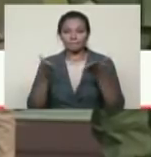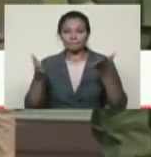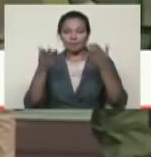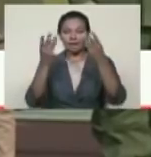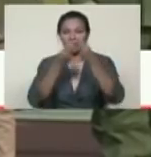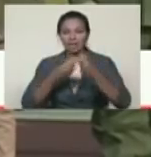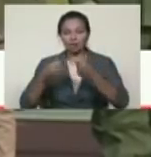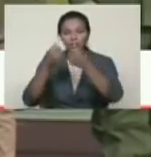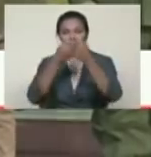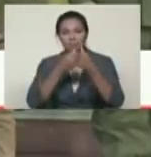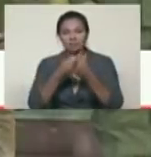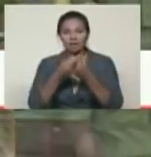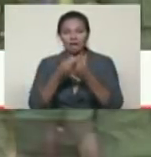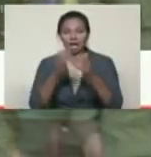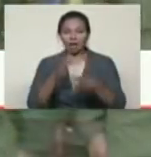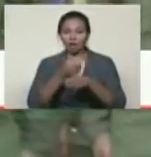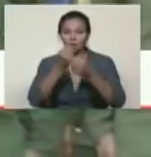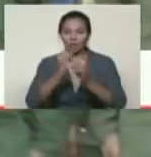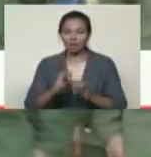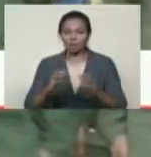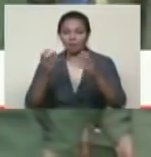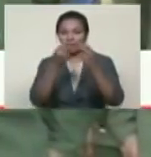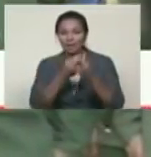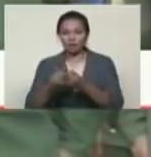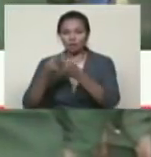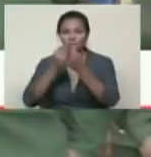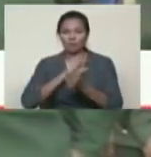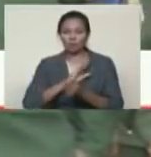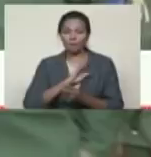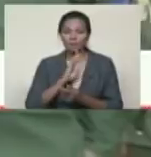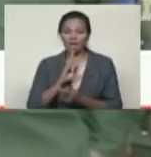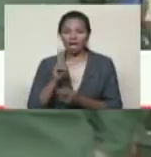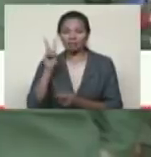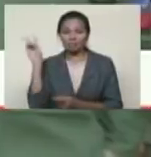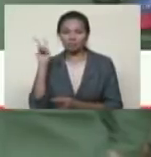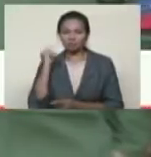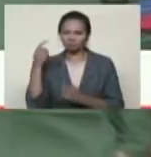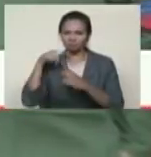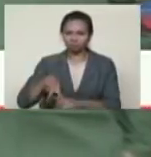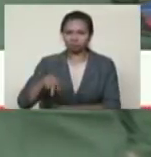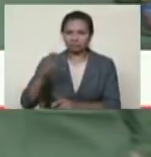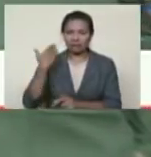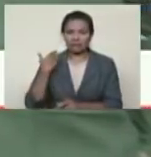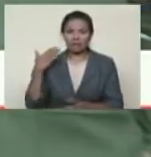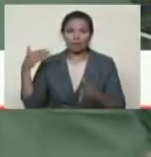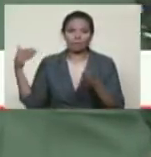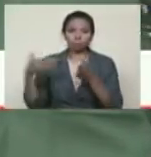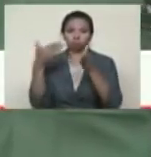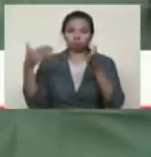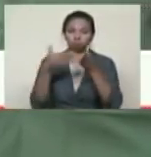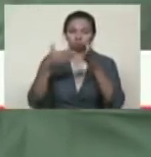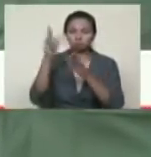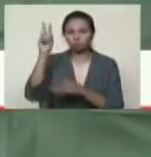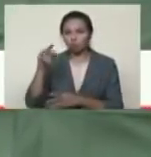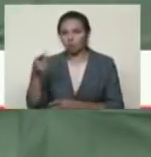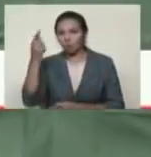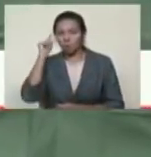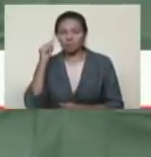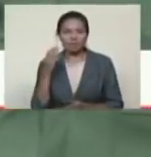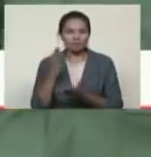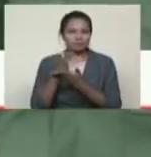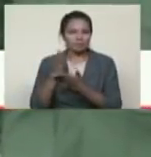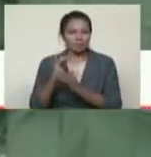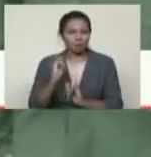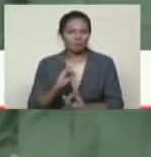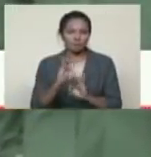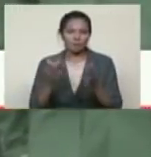la recuperación de nuestra economía sometida a un ataque diario, permanente, un embargo